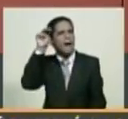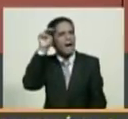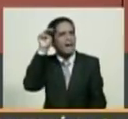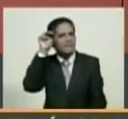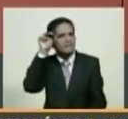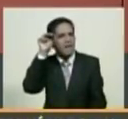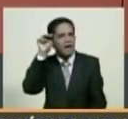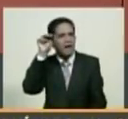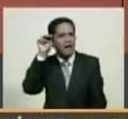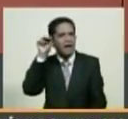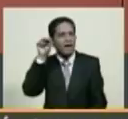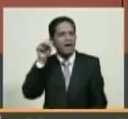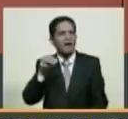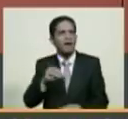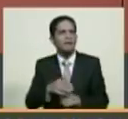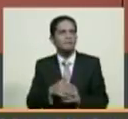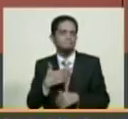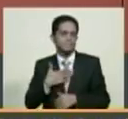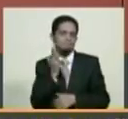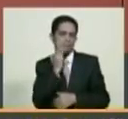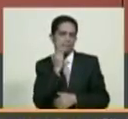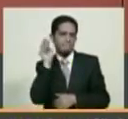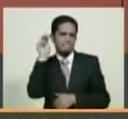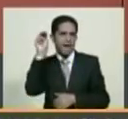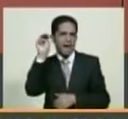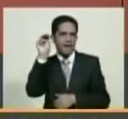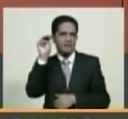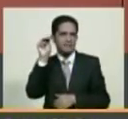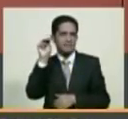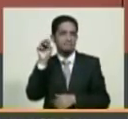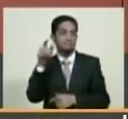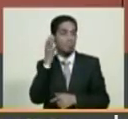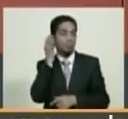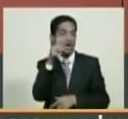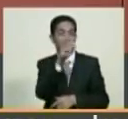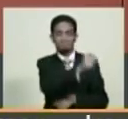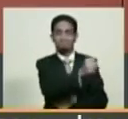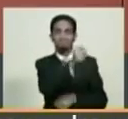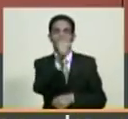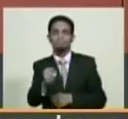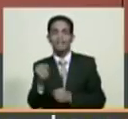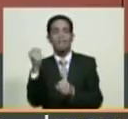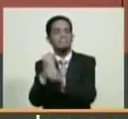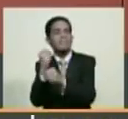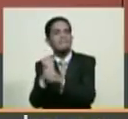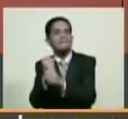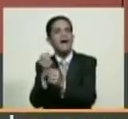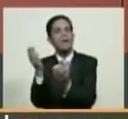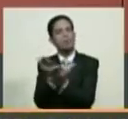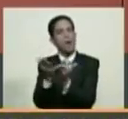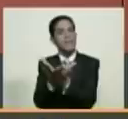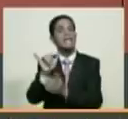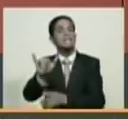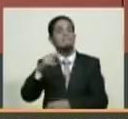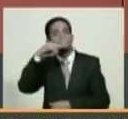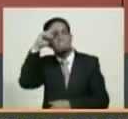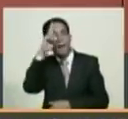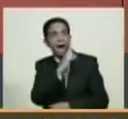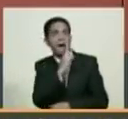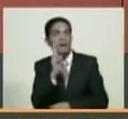maestra de escuela, que fue llevada a trabajar en una escuela y los padres